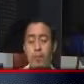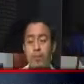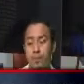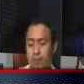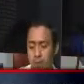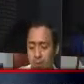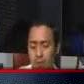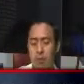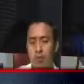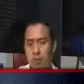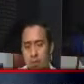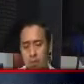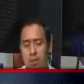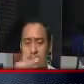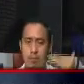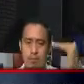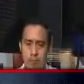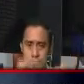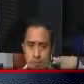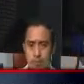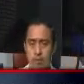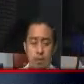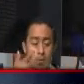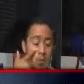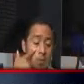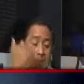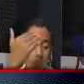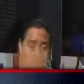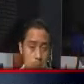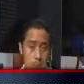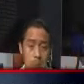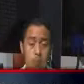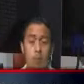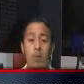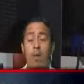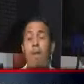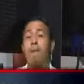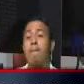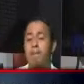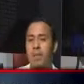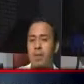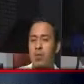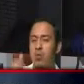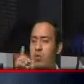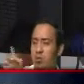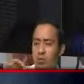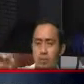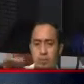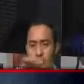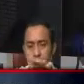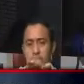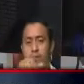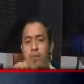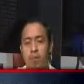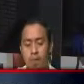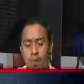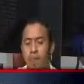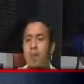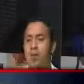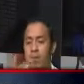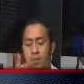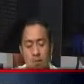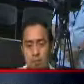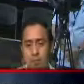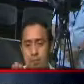Ingresos, egresos, balanza de comprobación, origen y detalle de donaciones, proveniencias y